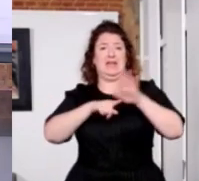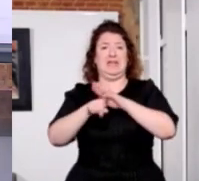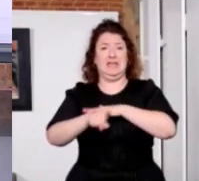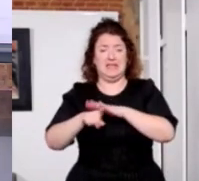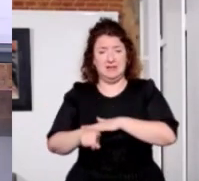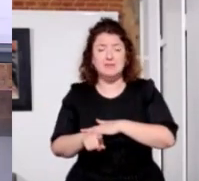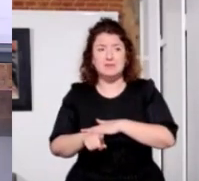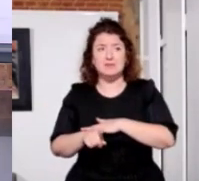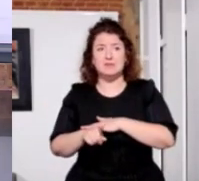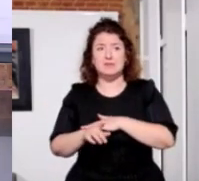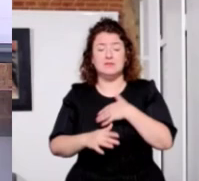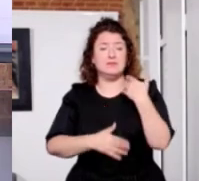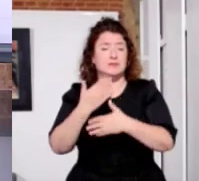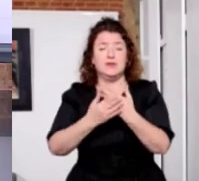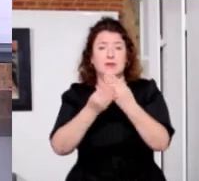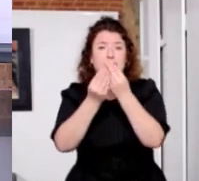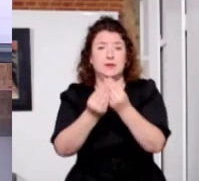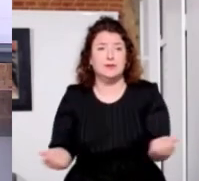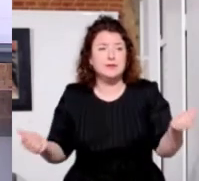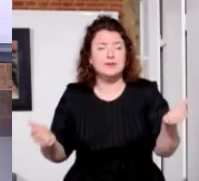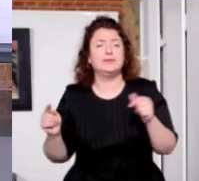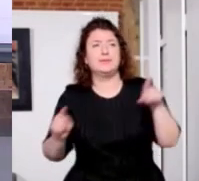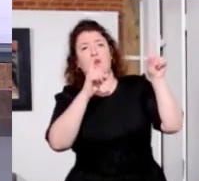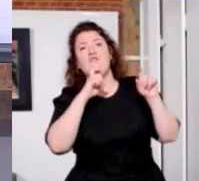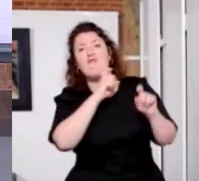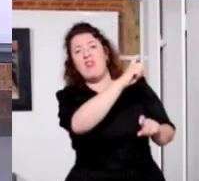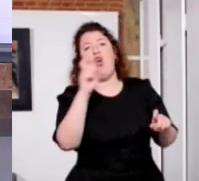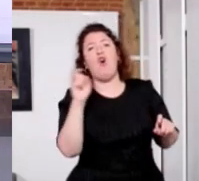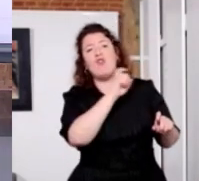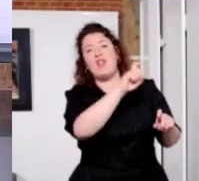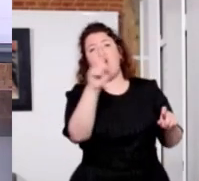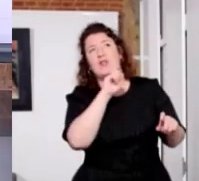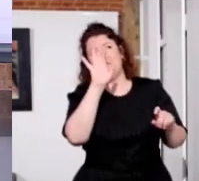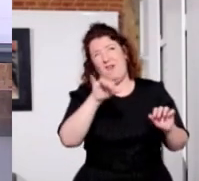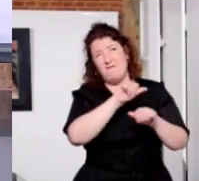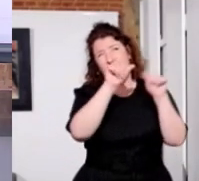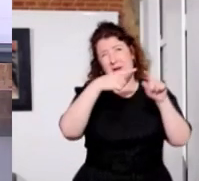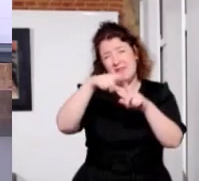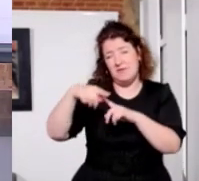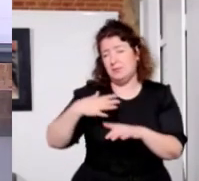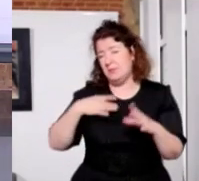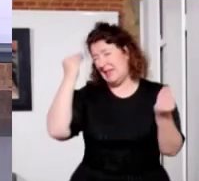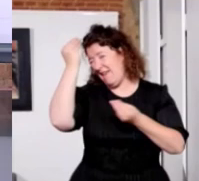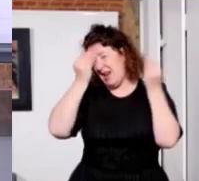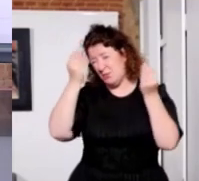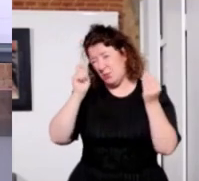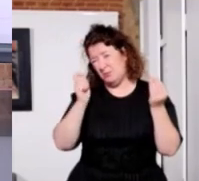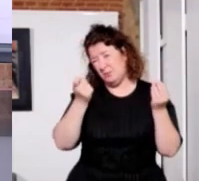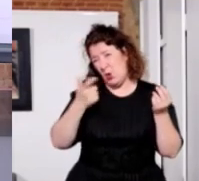Y bueno, pues es verdad que se ha ido mucho hacia la fundación y hacia otro tipo de cosas. Pero bueno, esa era mi reflexión. Quiero decir